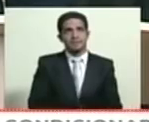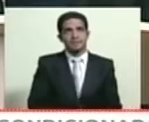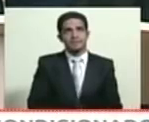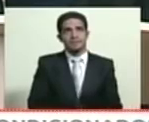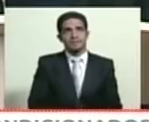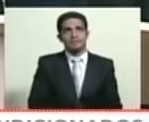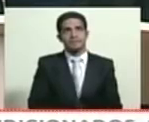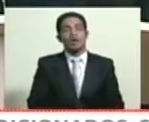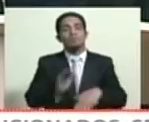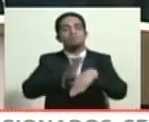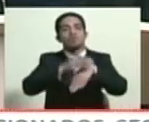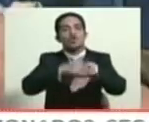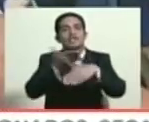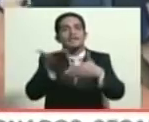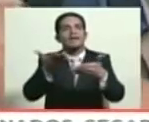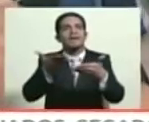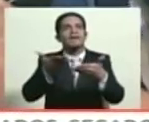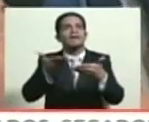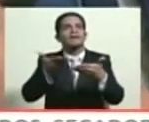Porque un ser humano,